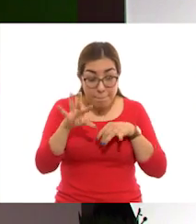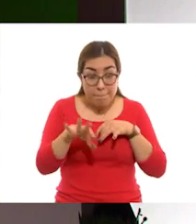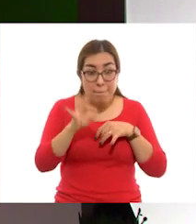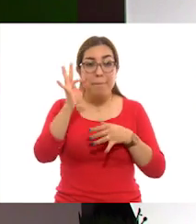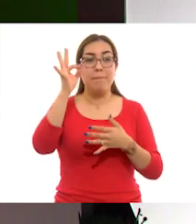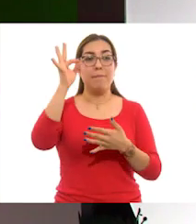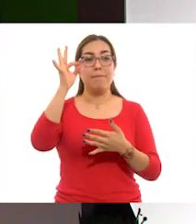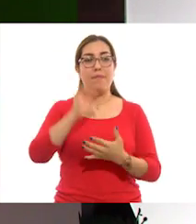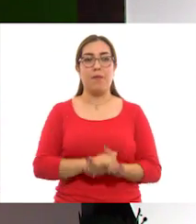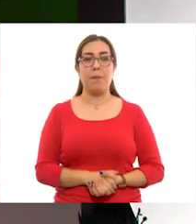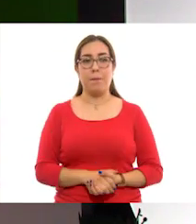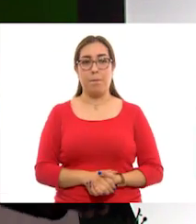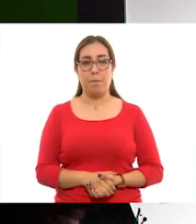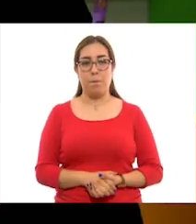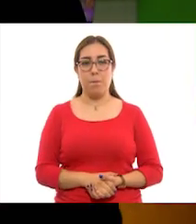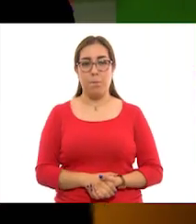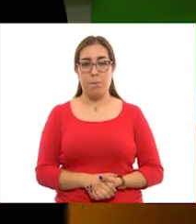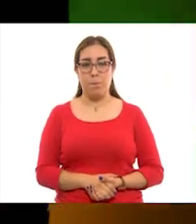Toma el fichero.